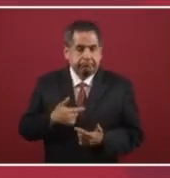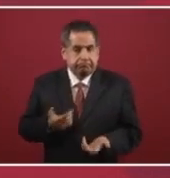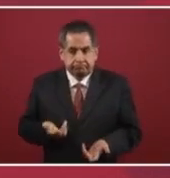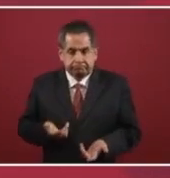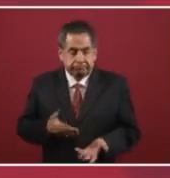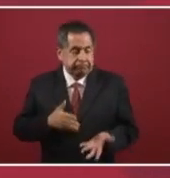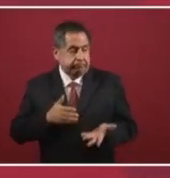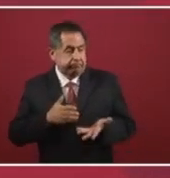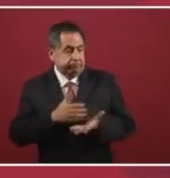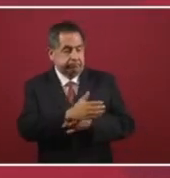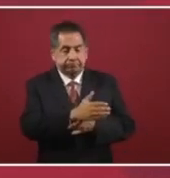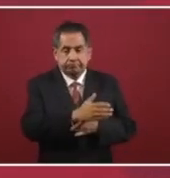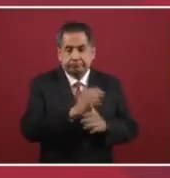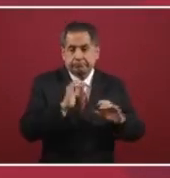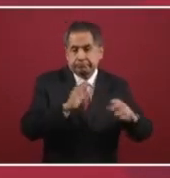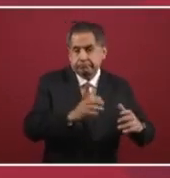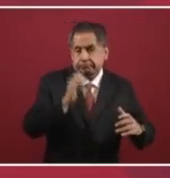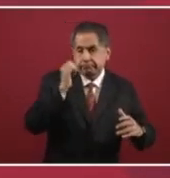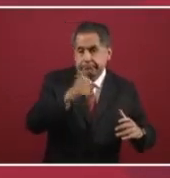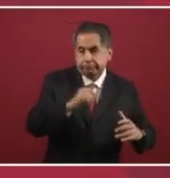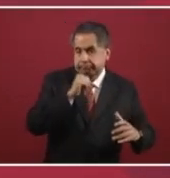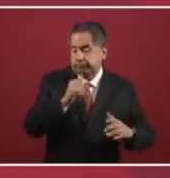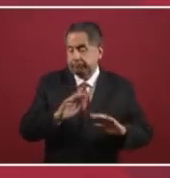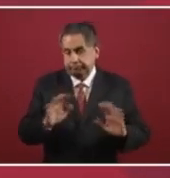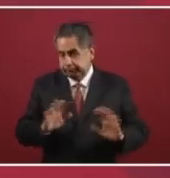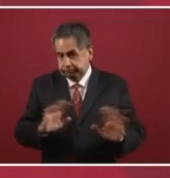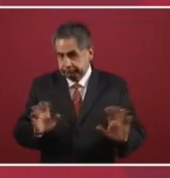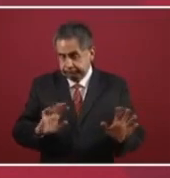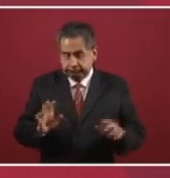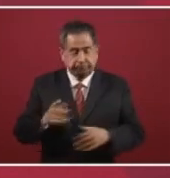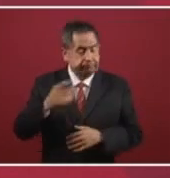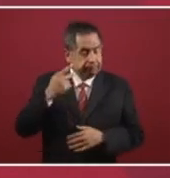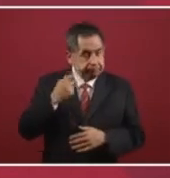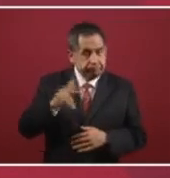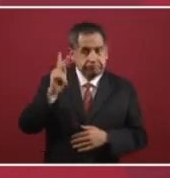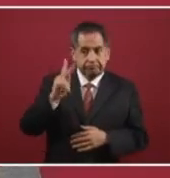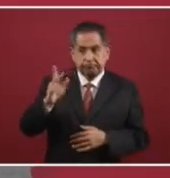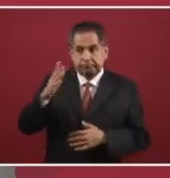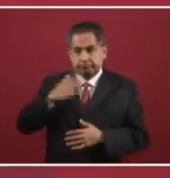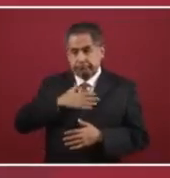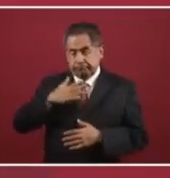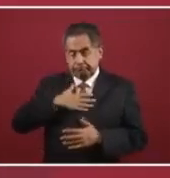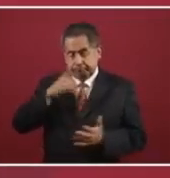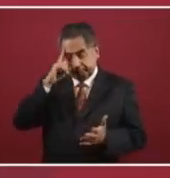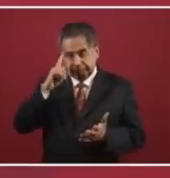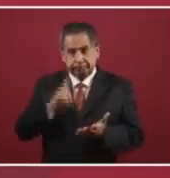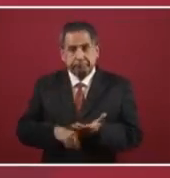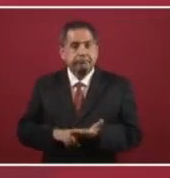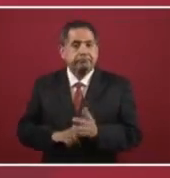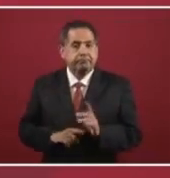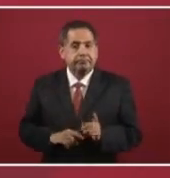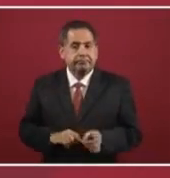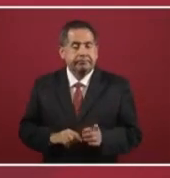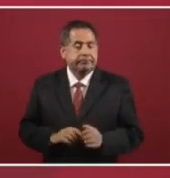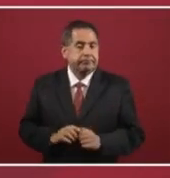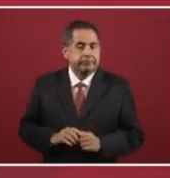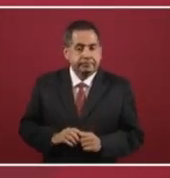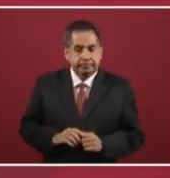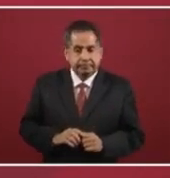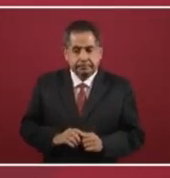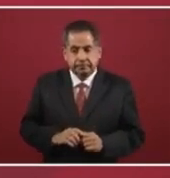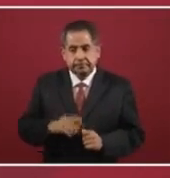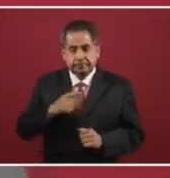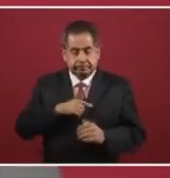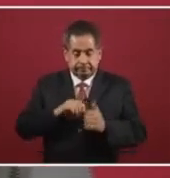e intervenir sin embargo yo creo que la